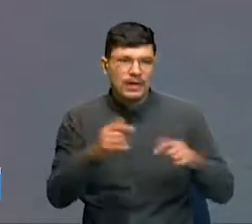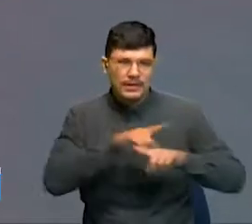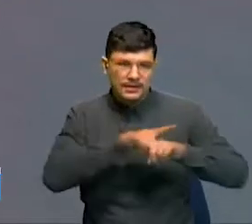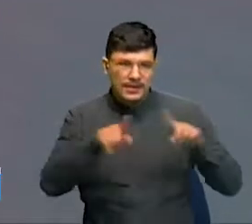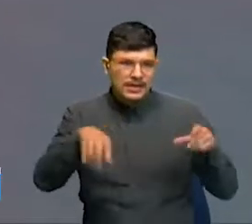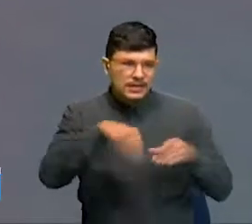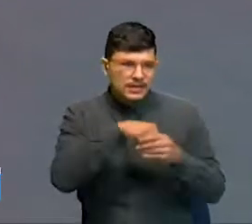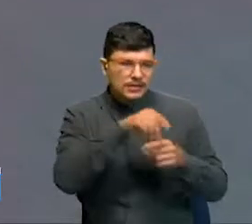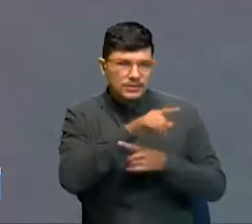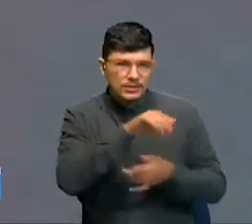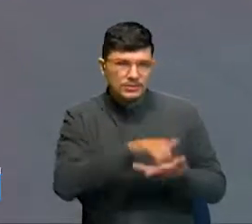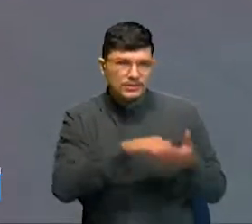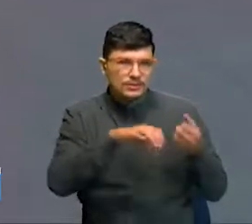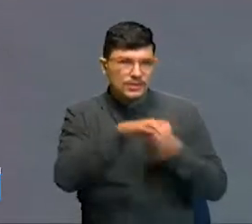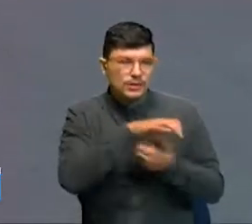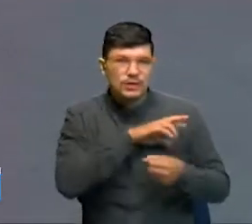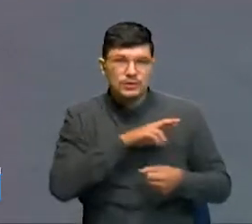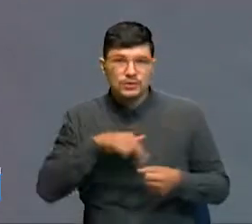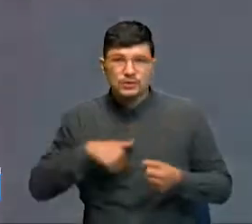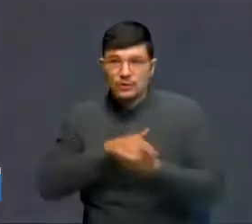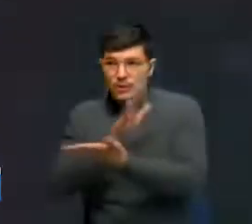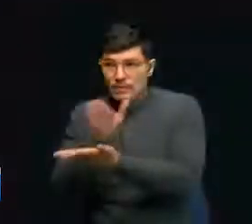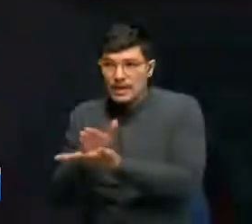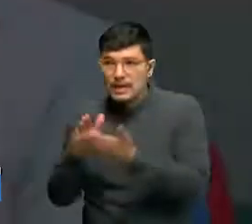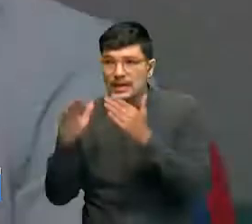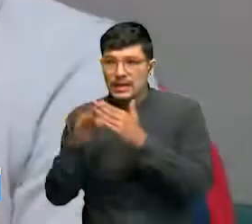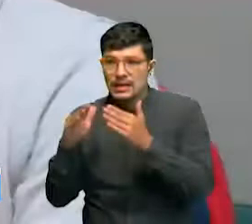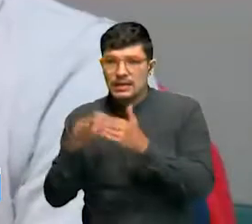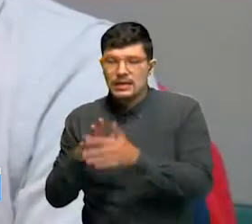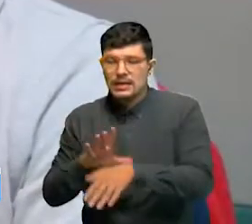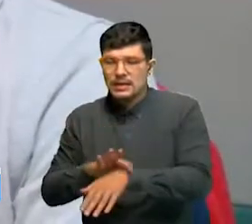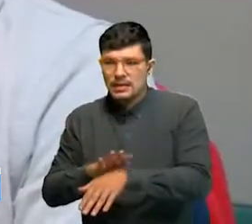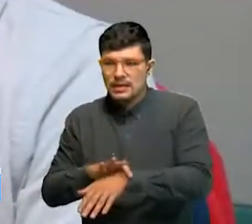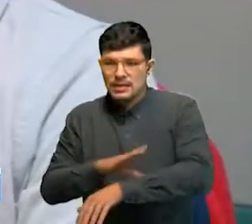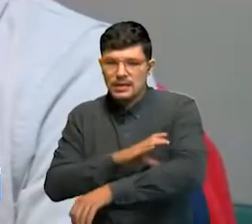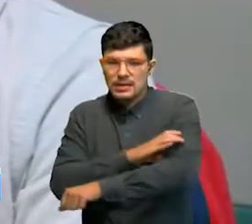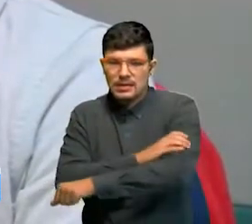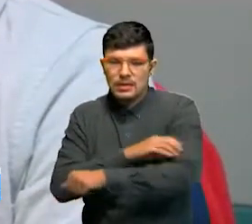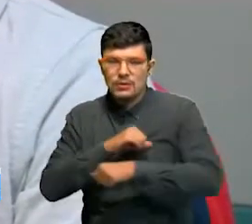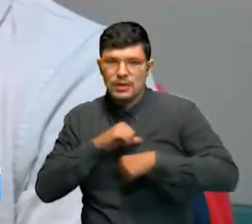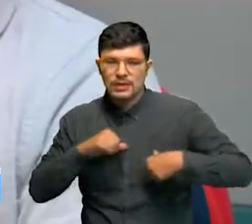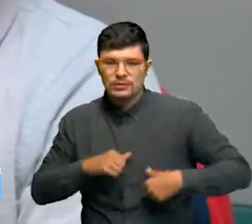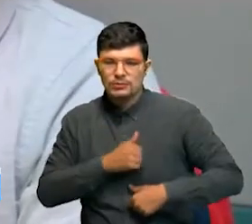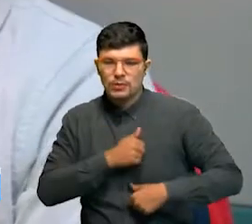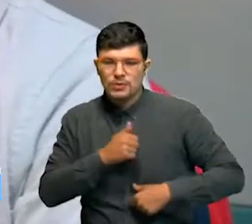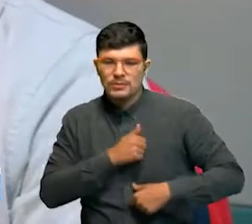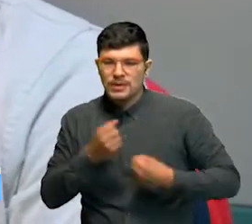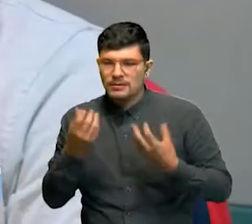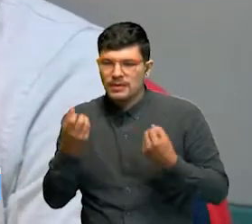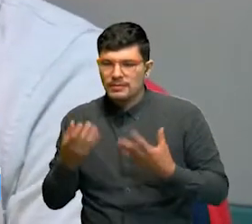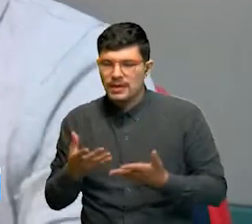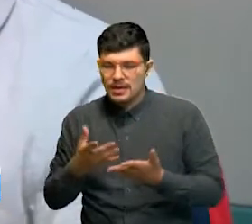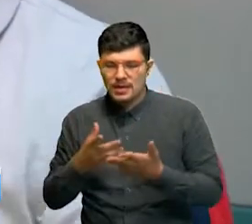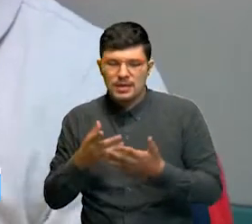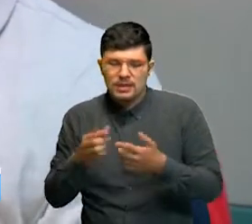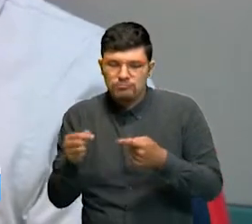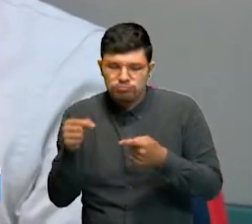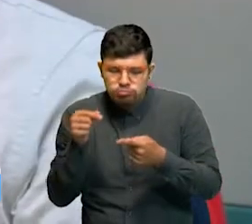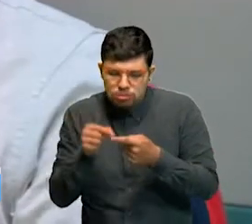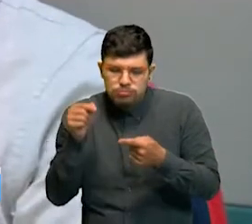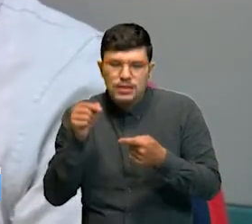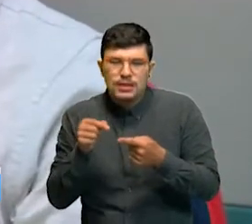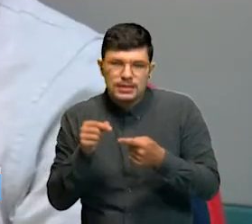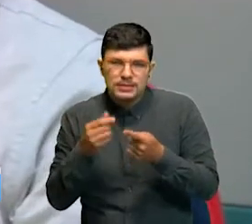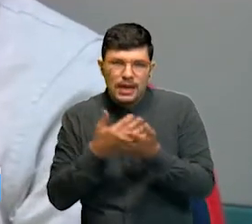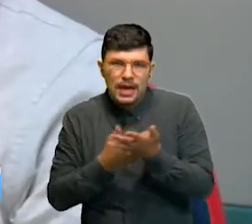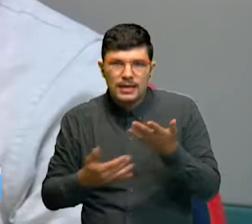misma ciudad. Vamos a sus casas, medimos presión arterial, tomamos algunas muestras de sangre para ver cómo está su azúcar, su colesterol, todos esos que llamamos factores